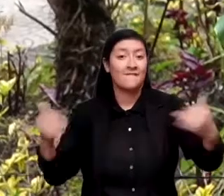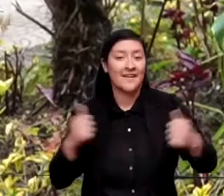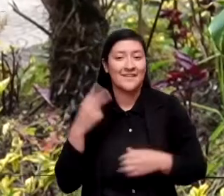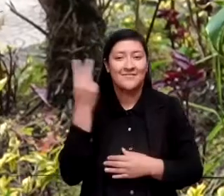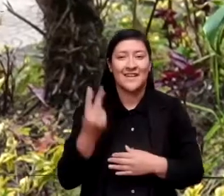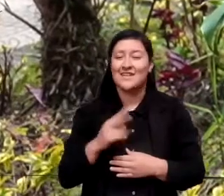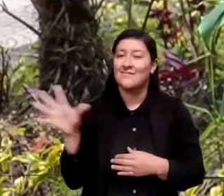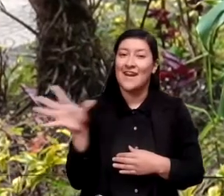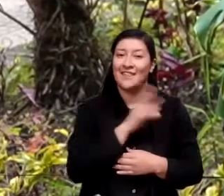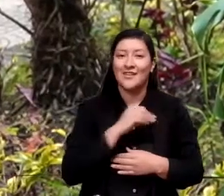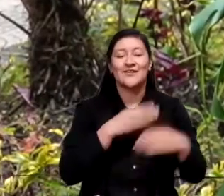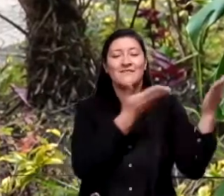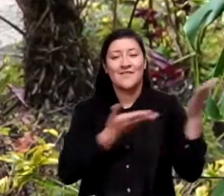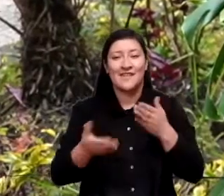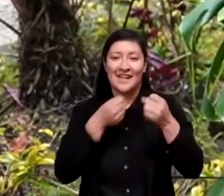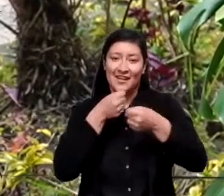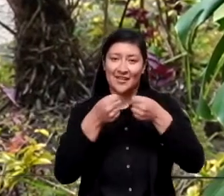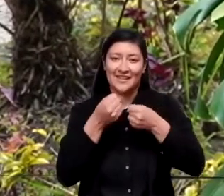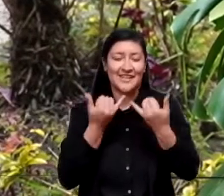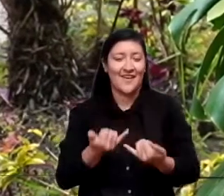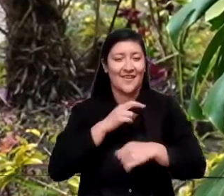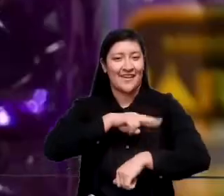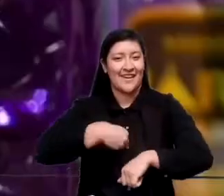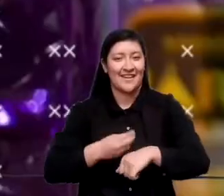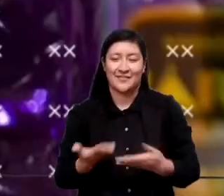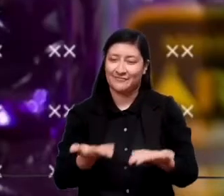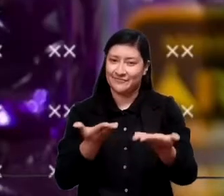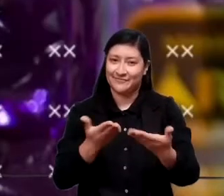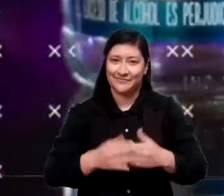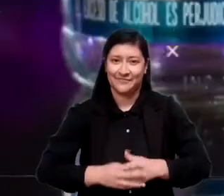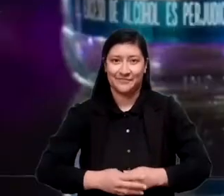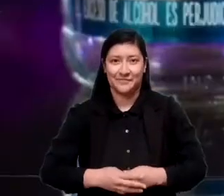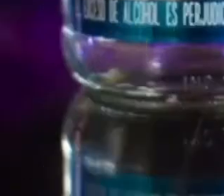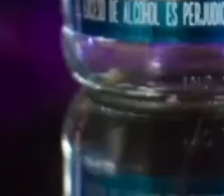Feliz viernes para todos y bienvenidos a nuestra nota del día.